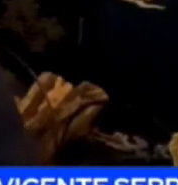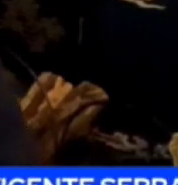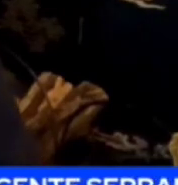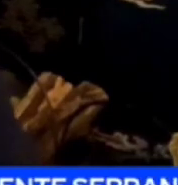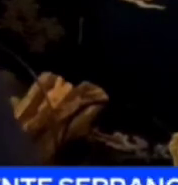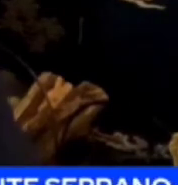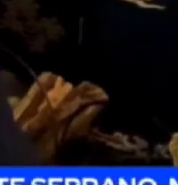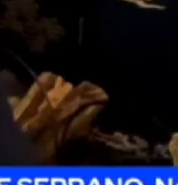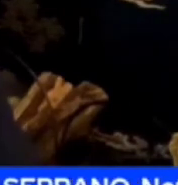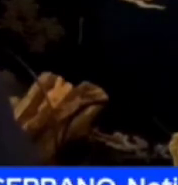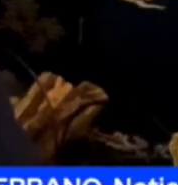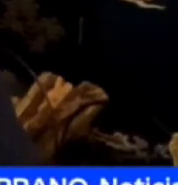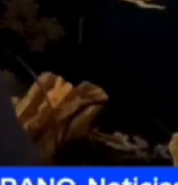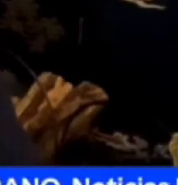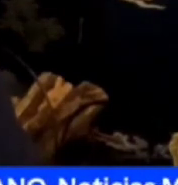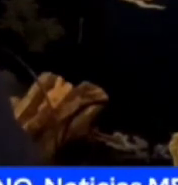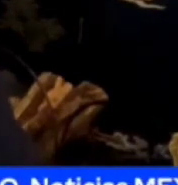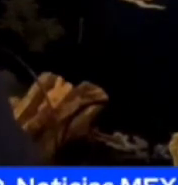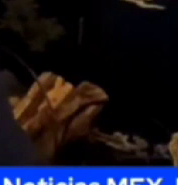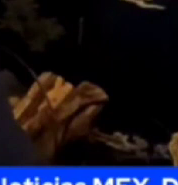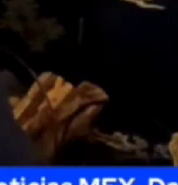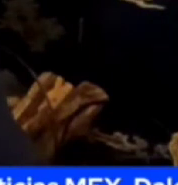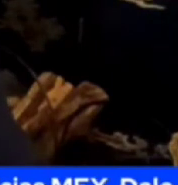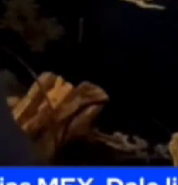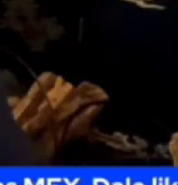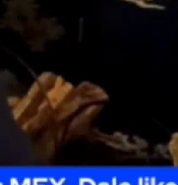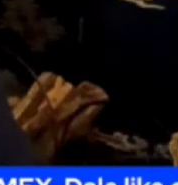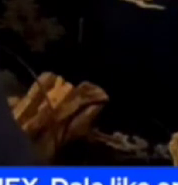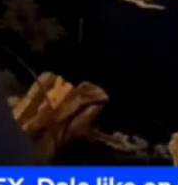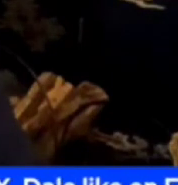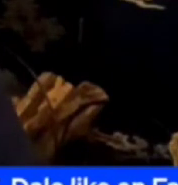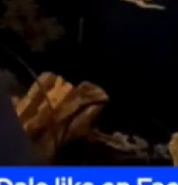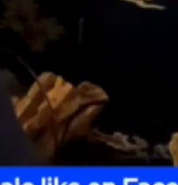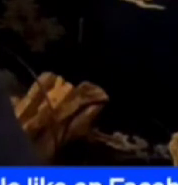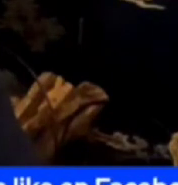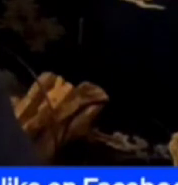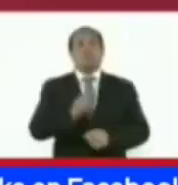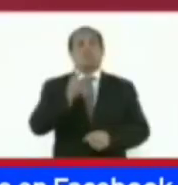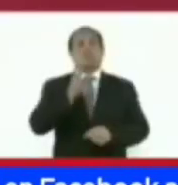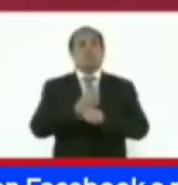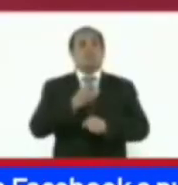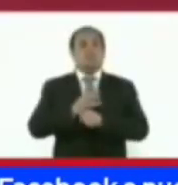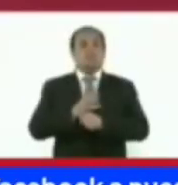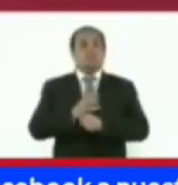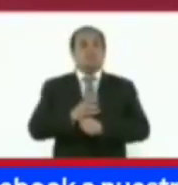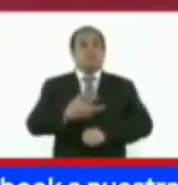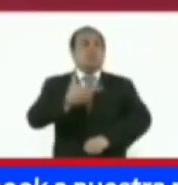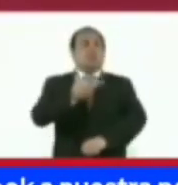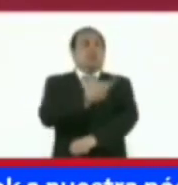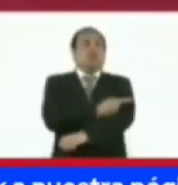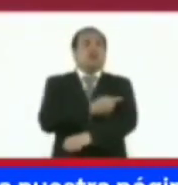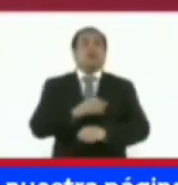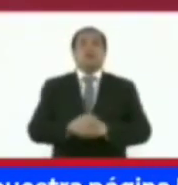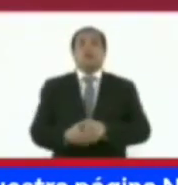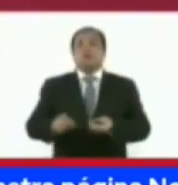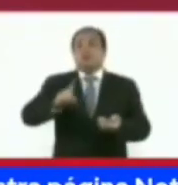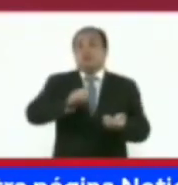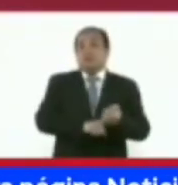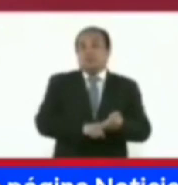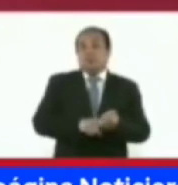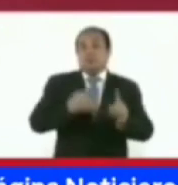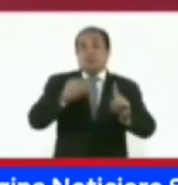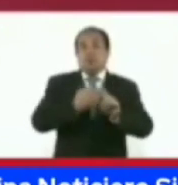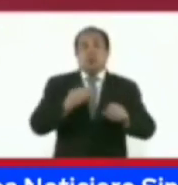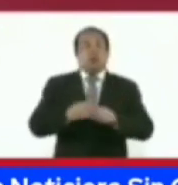son las declaraciones de la jefa de gobierno de la Ciudad de México, Claudia Sheinbaum. Dosis de vacuna, particularmente